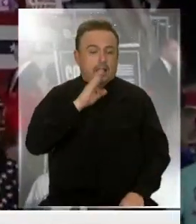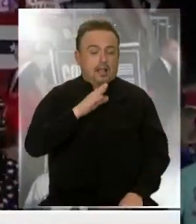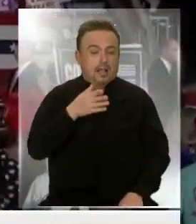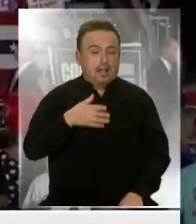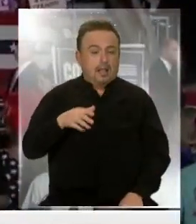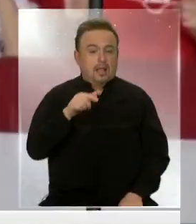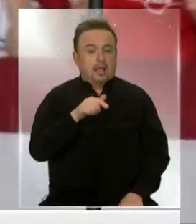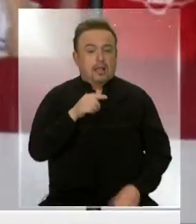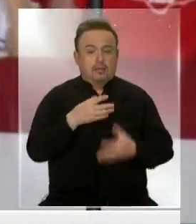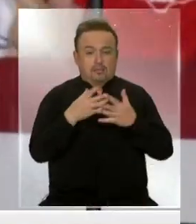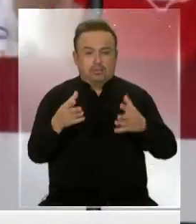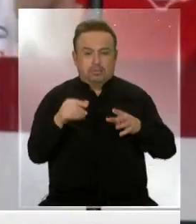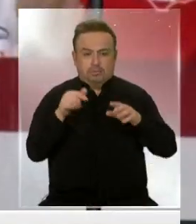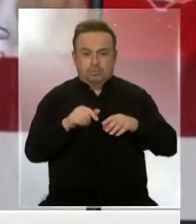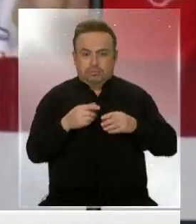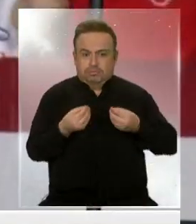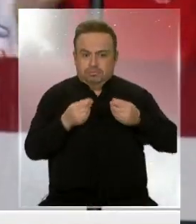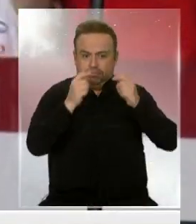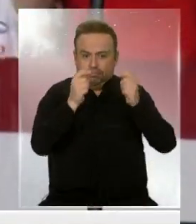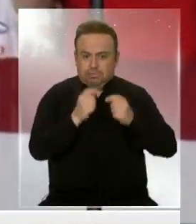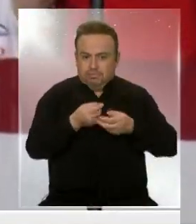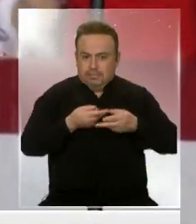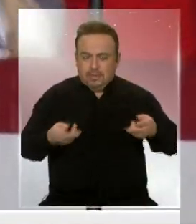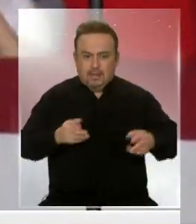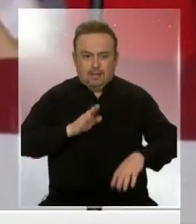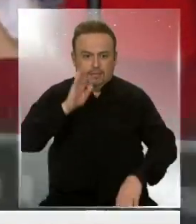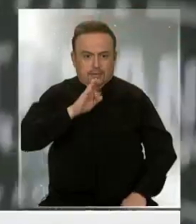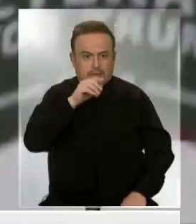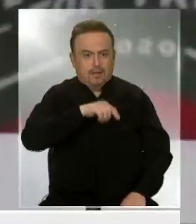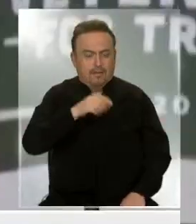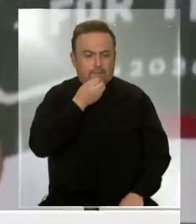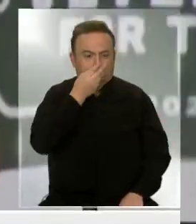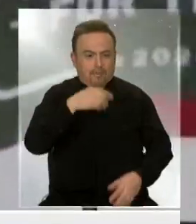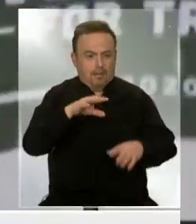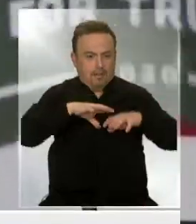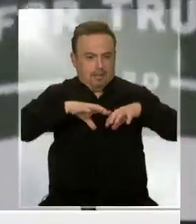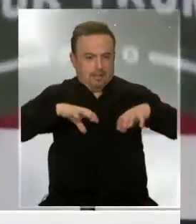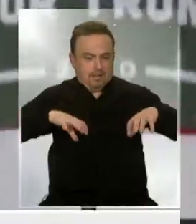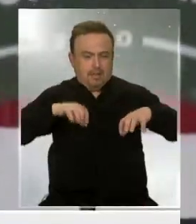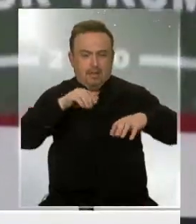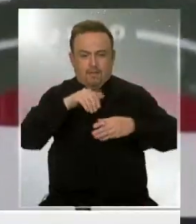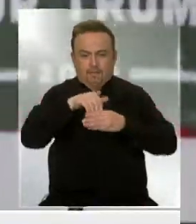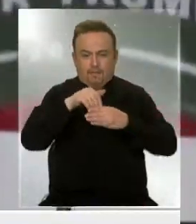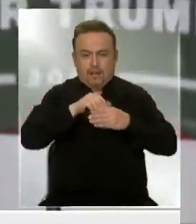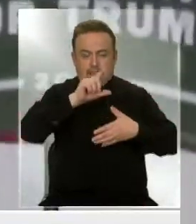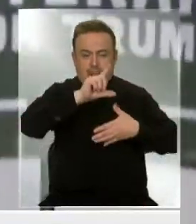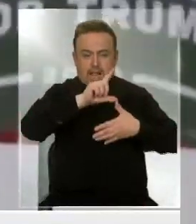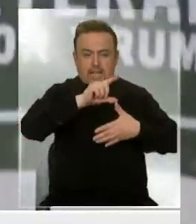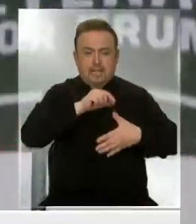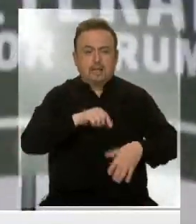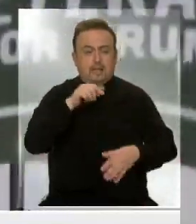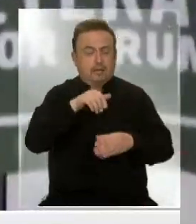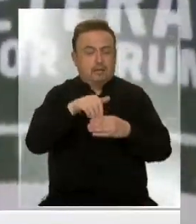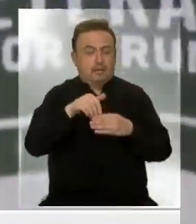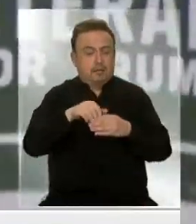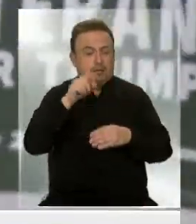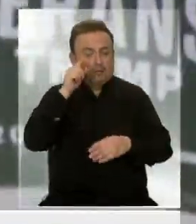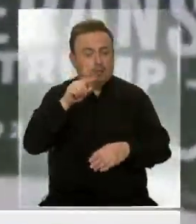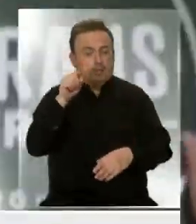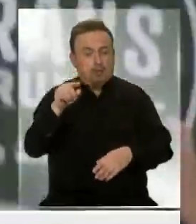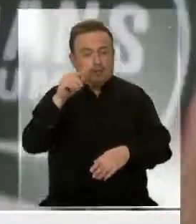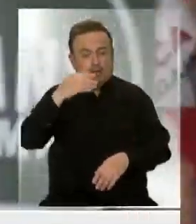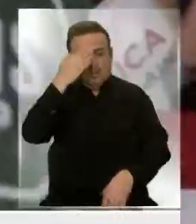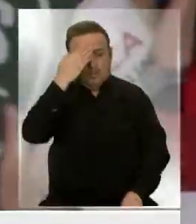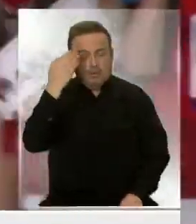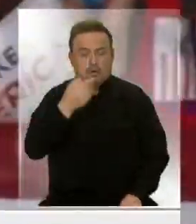la campaña muy, muy encendida, sobre todo los swing states. Sí, dicen que Florida está bien dividido, ¿eh? En el voto latino, la votación para Donald